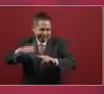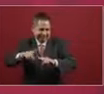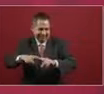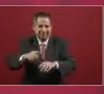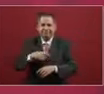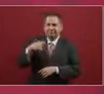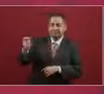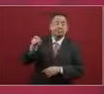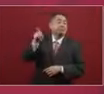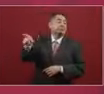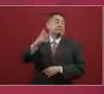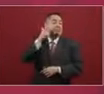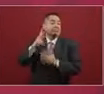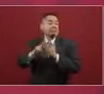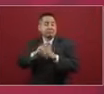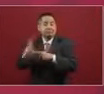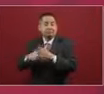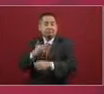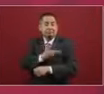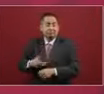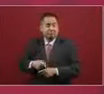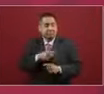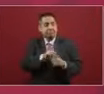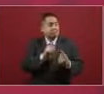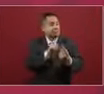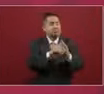que quiere reelegirse. Van a la OEA,